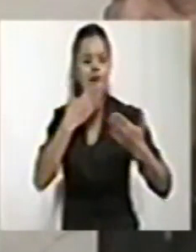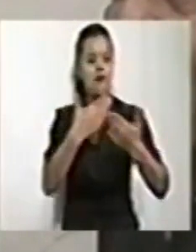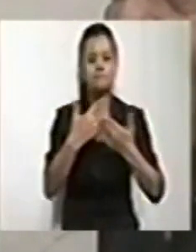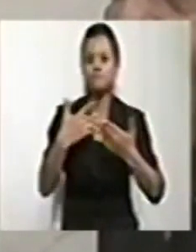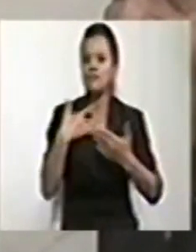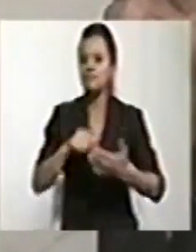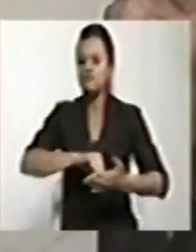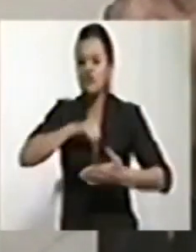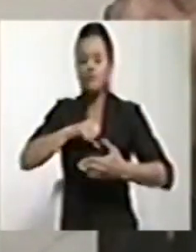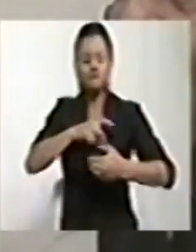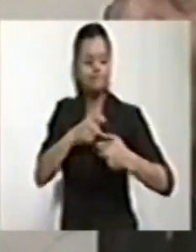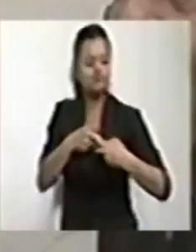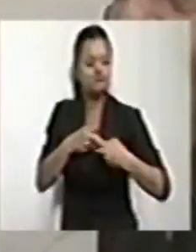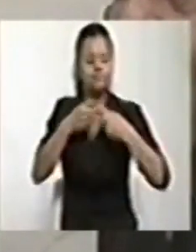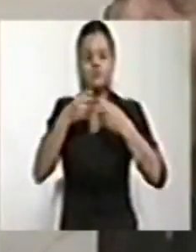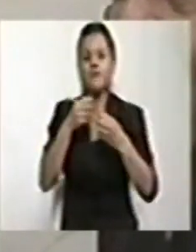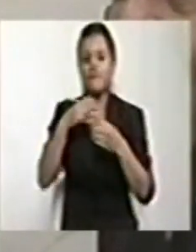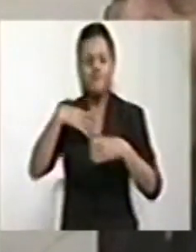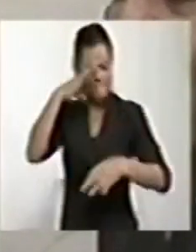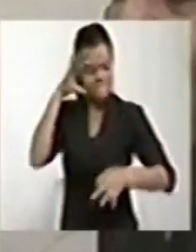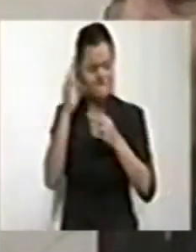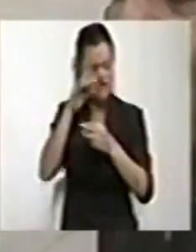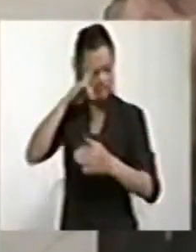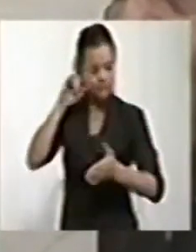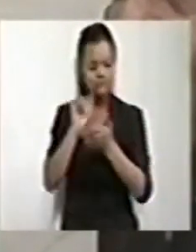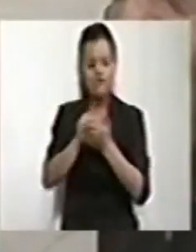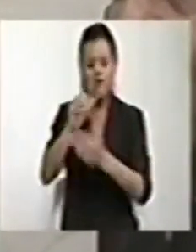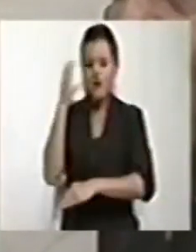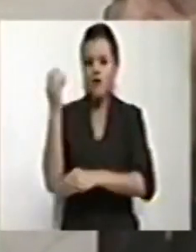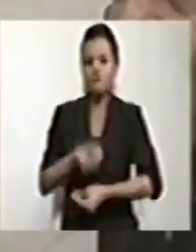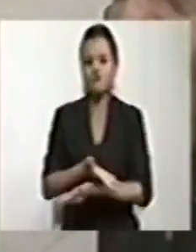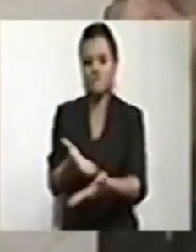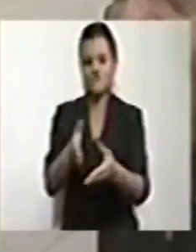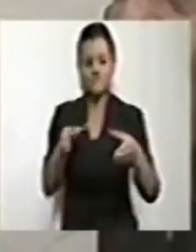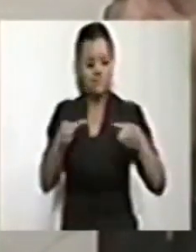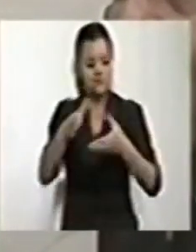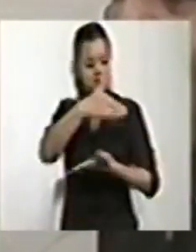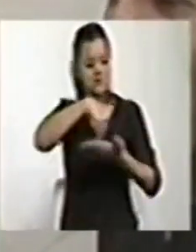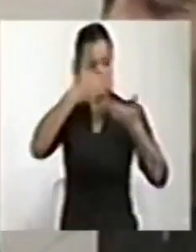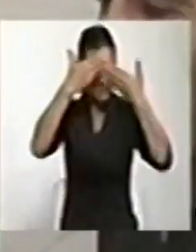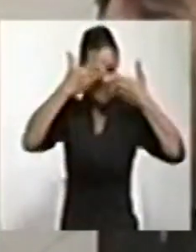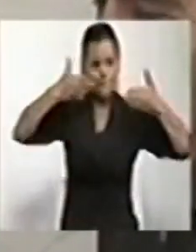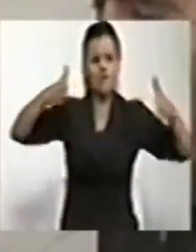toda mi fe para Colombia, el Centro Democrático y toda su ciudadanía.